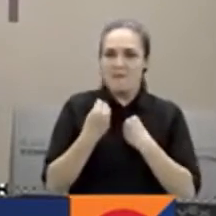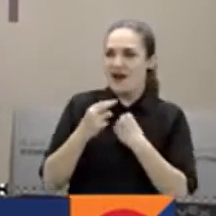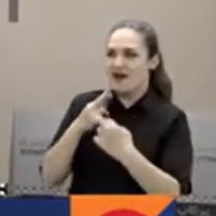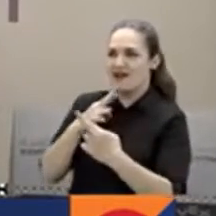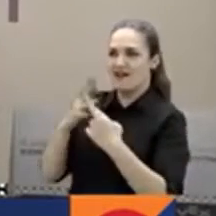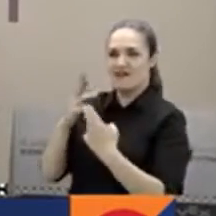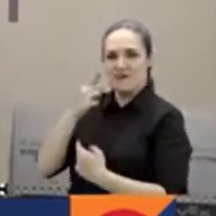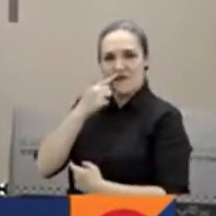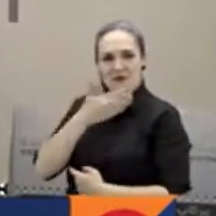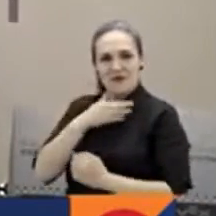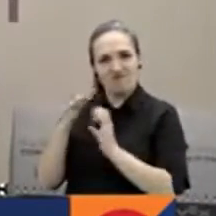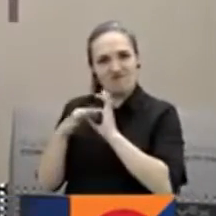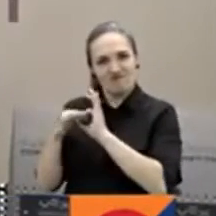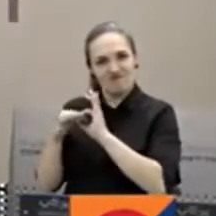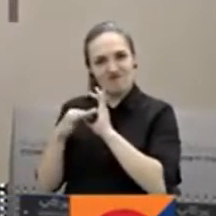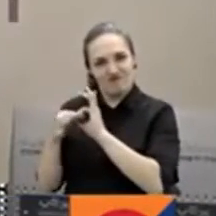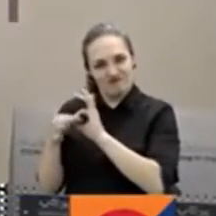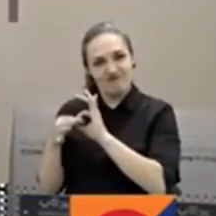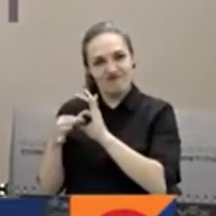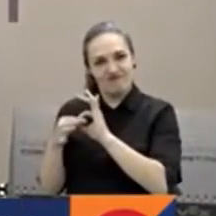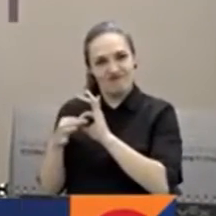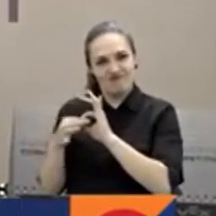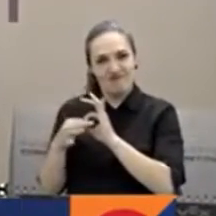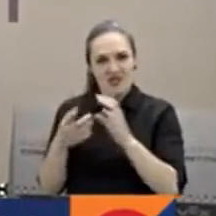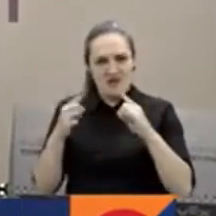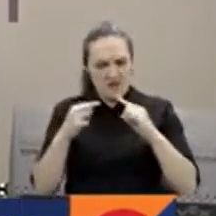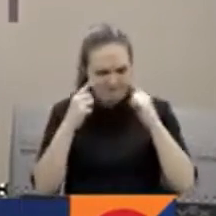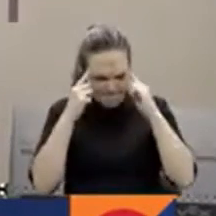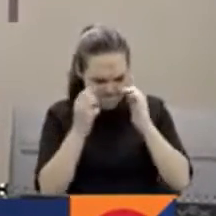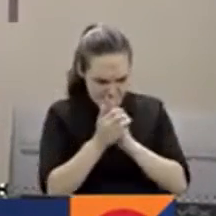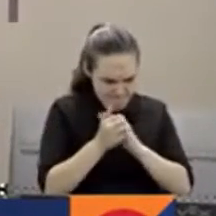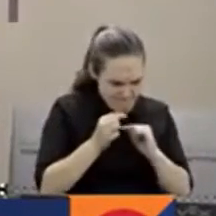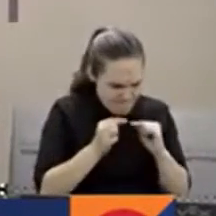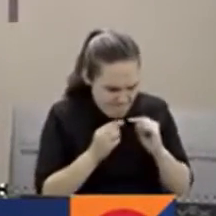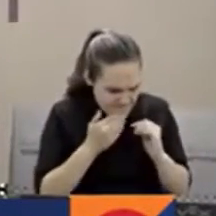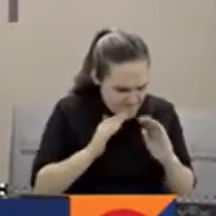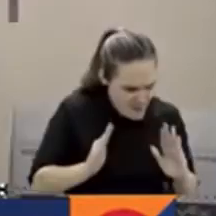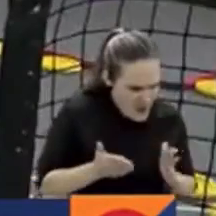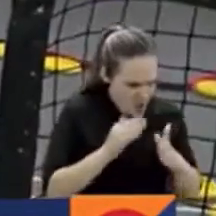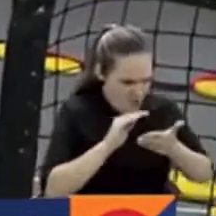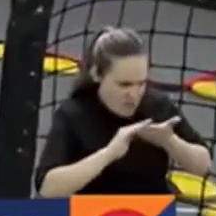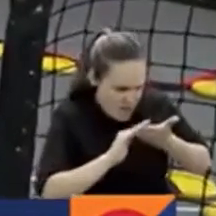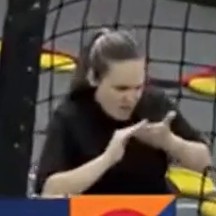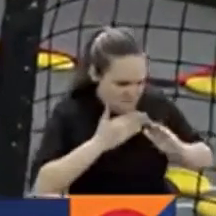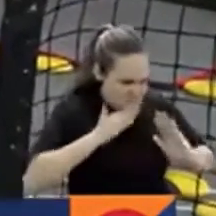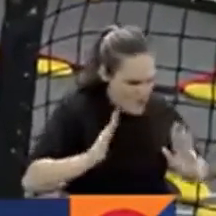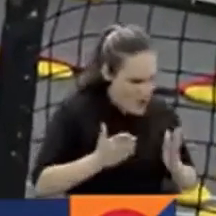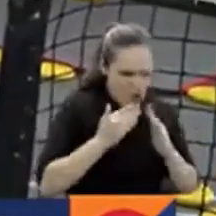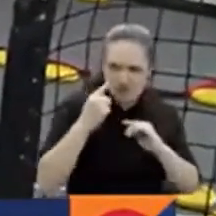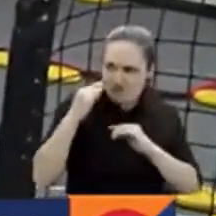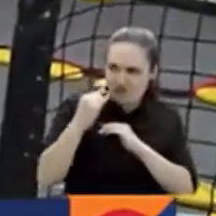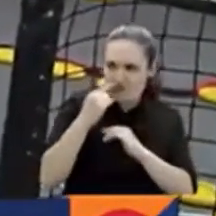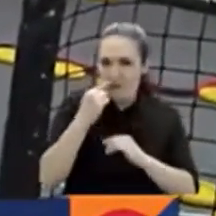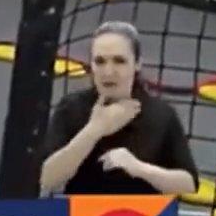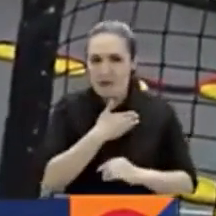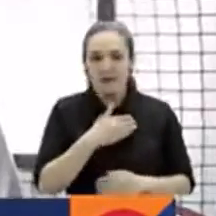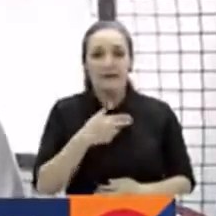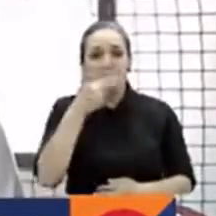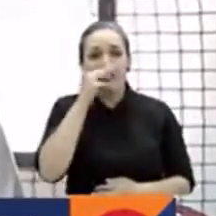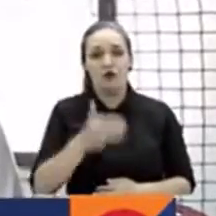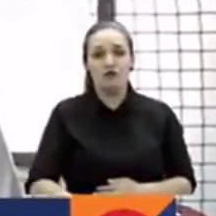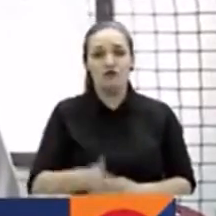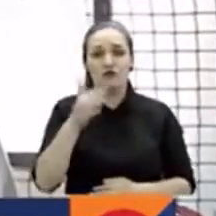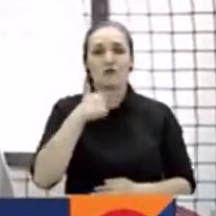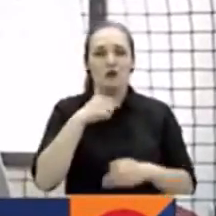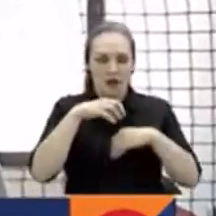padre-hijo, refuerza también esa competitividad que tenemos para hacerlo mejor, para siempre ponernos a prueba. Desde niño siempre me han gustado los Legos